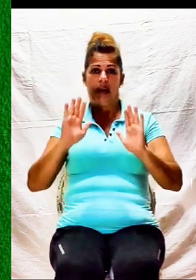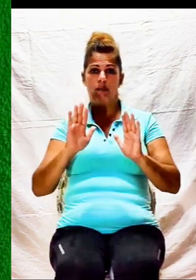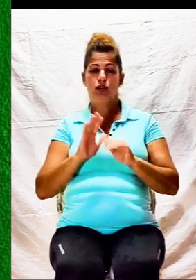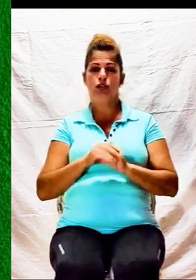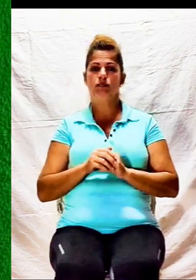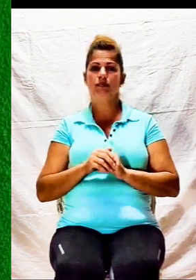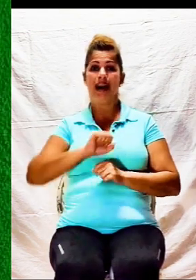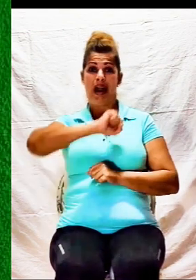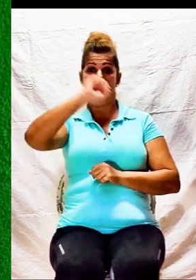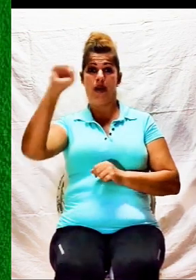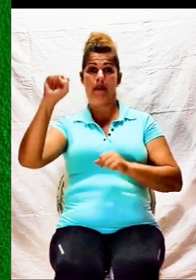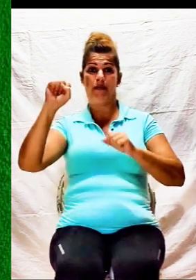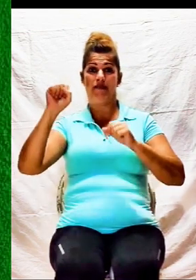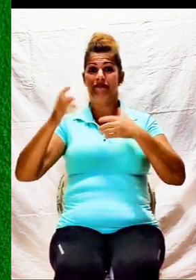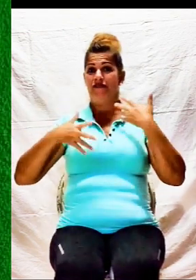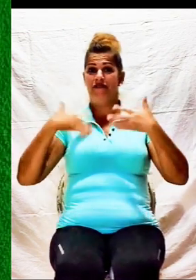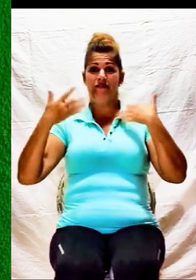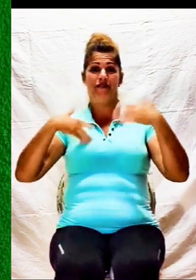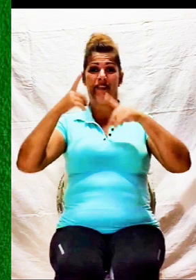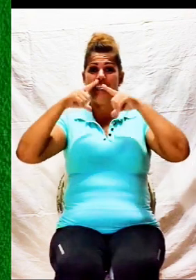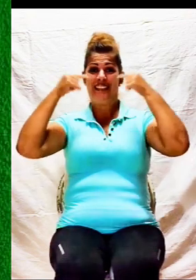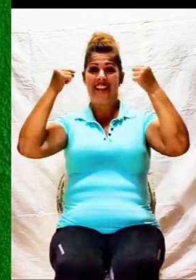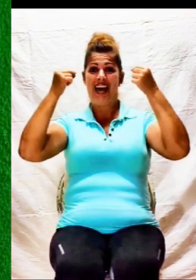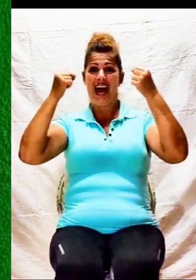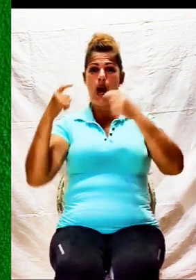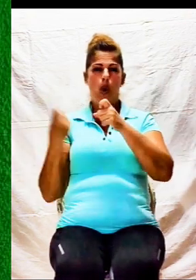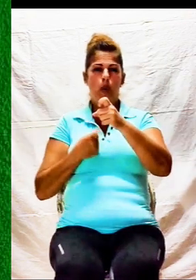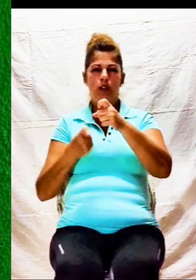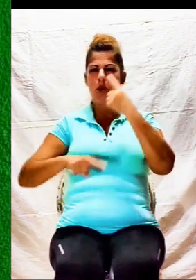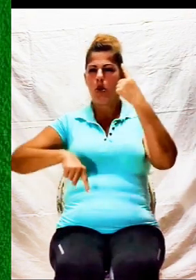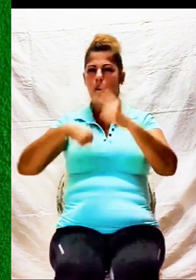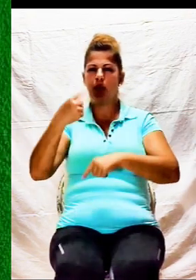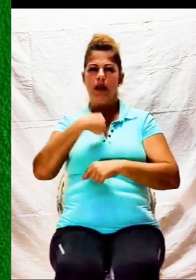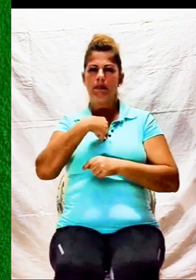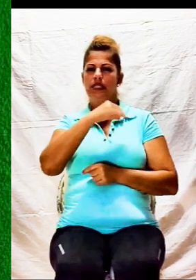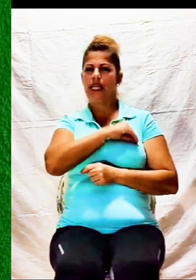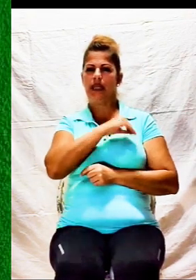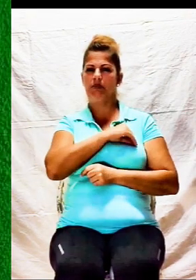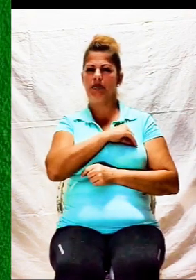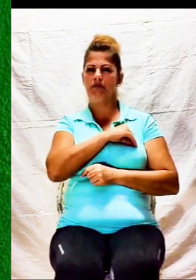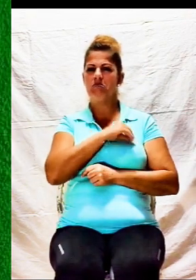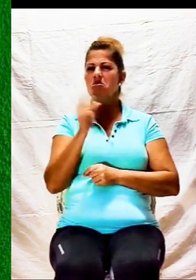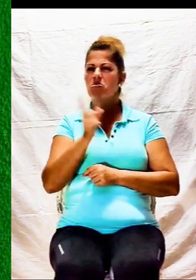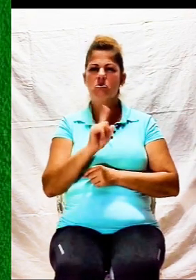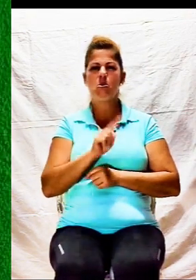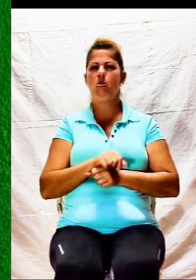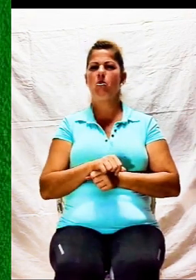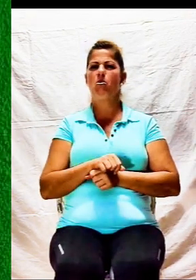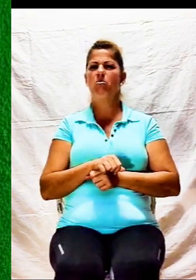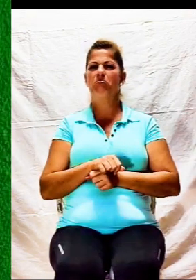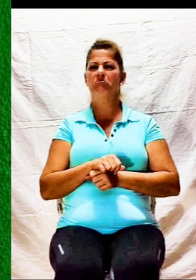Creemos que logramos la felicidad luchando contra los sentimientos negativos, pero solo